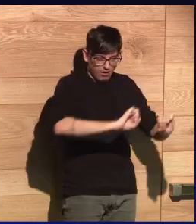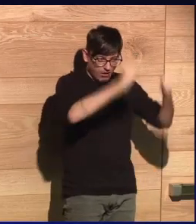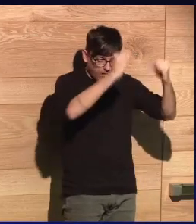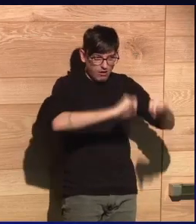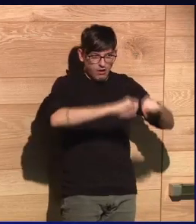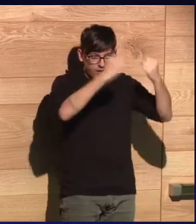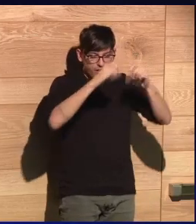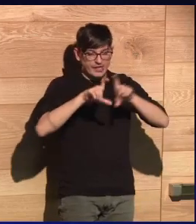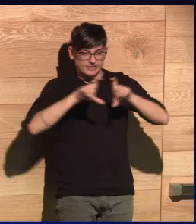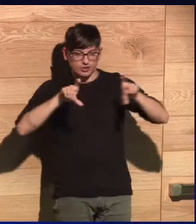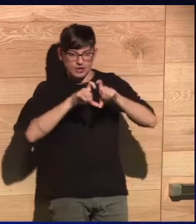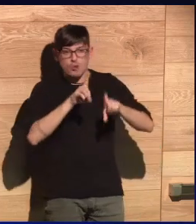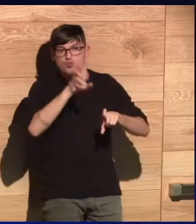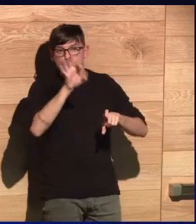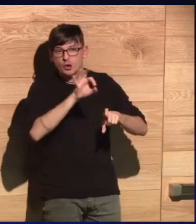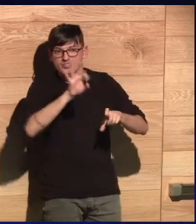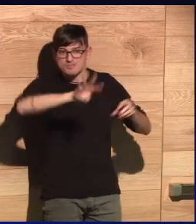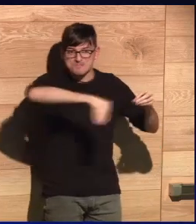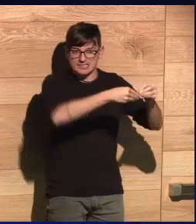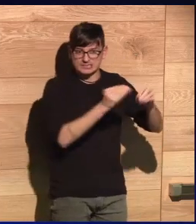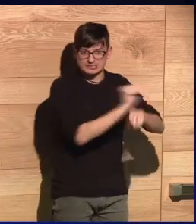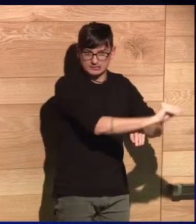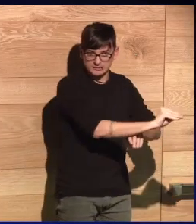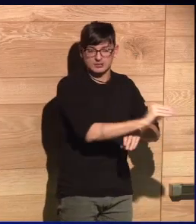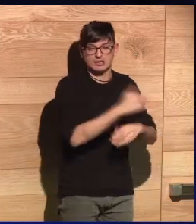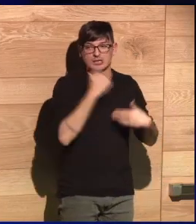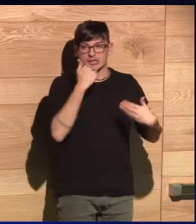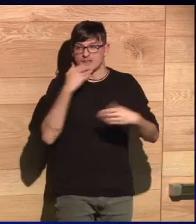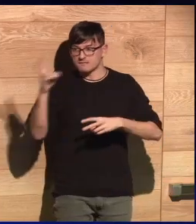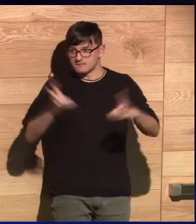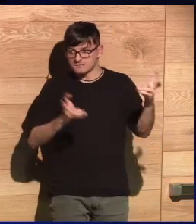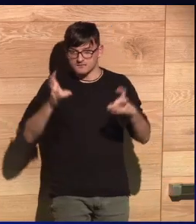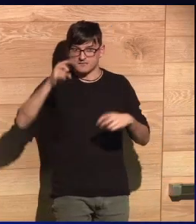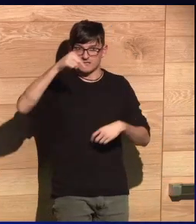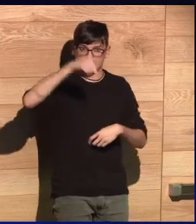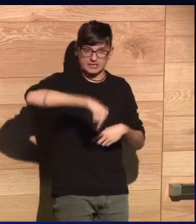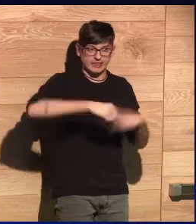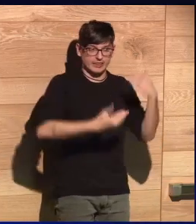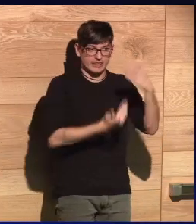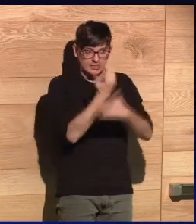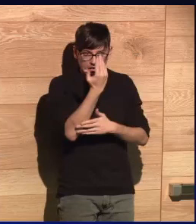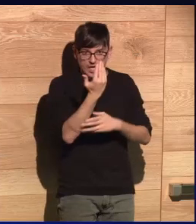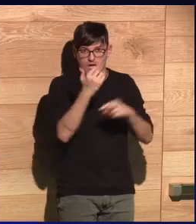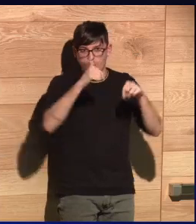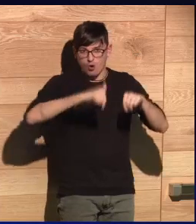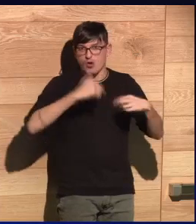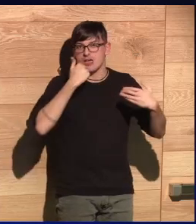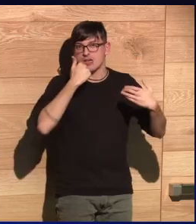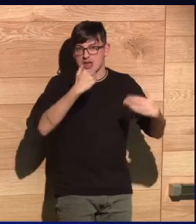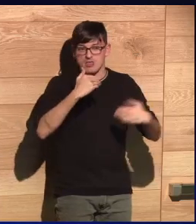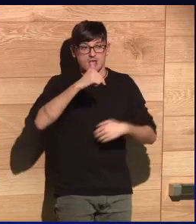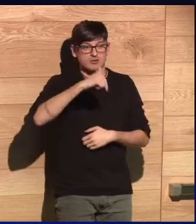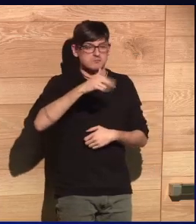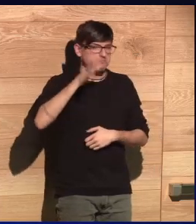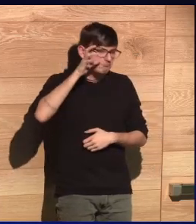1% adicional. Daros las gracias por acompañarnos aquí en esta jornada. La verdad es que hoy hemos escuchado